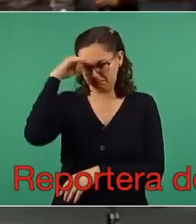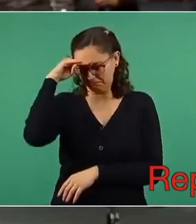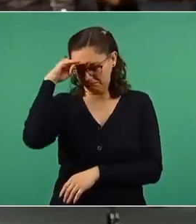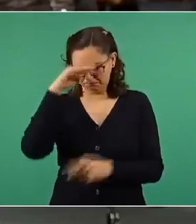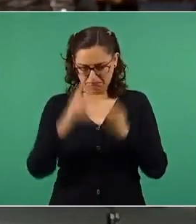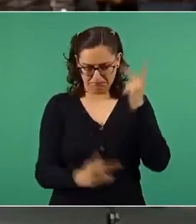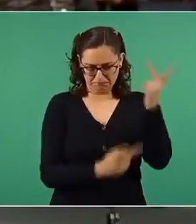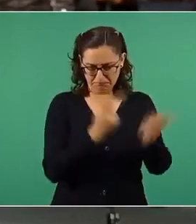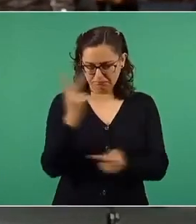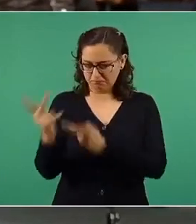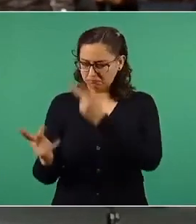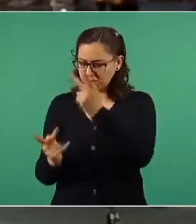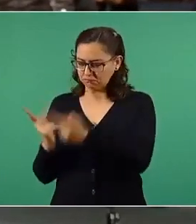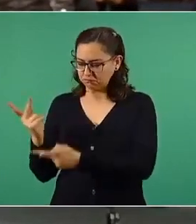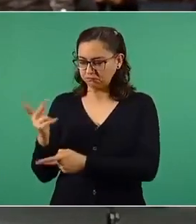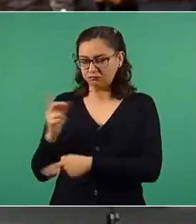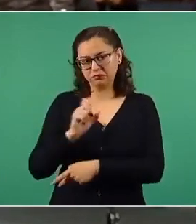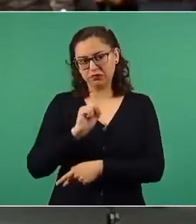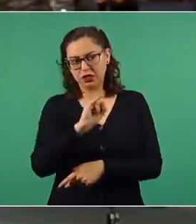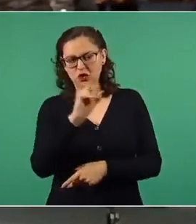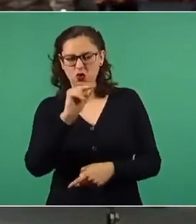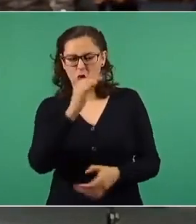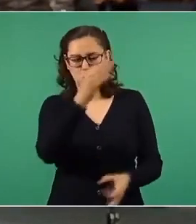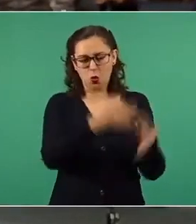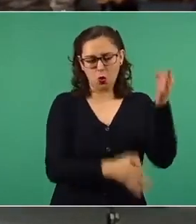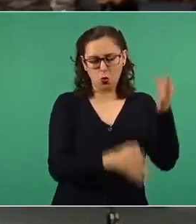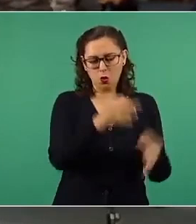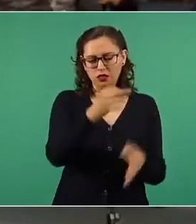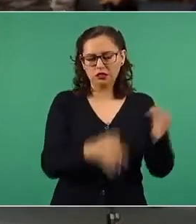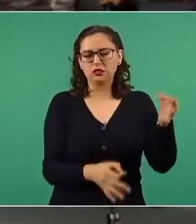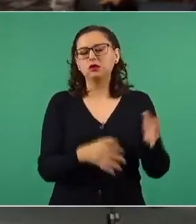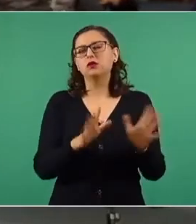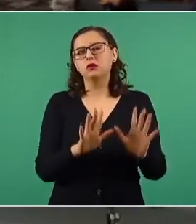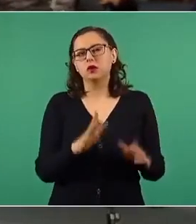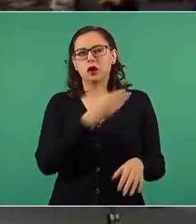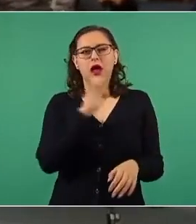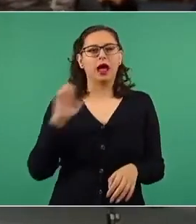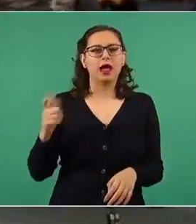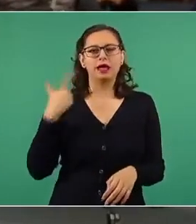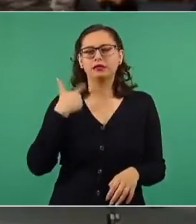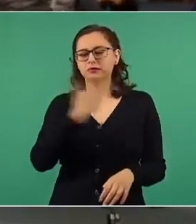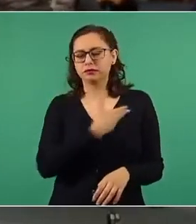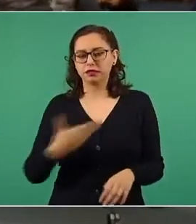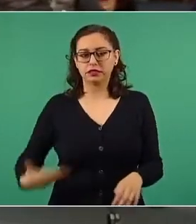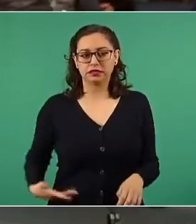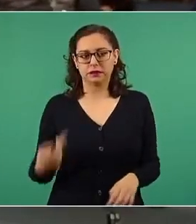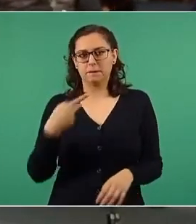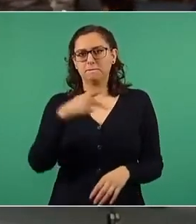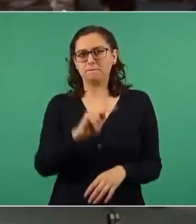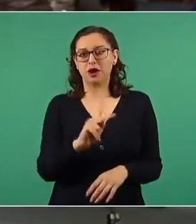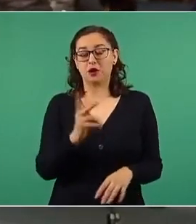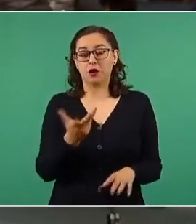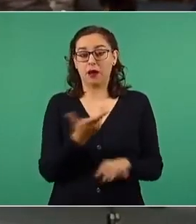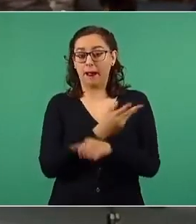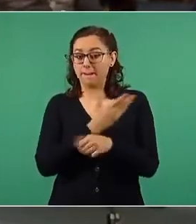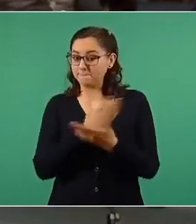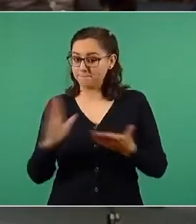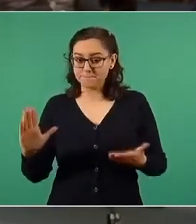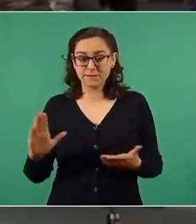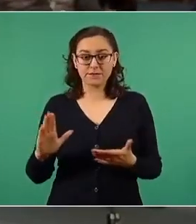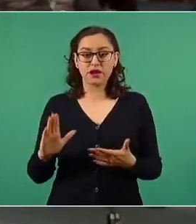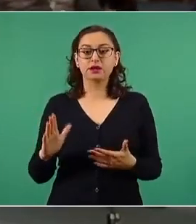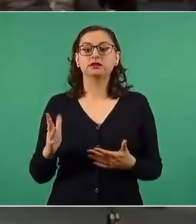de la investigación, investigar justamente esos delitos o esos crímenes, ¿no? En el caso de los delitos